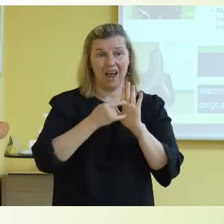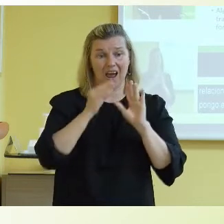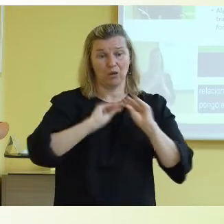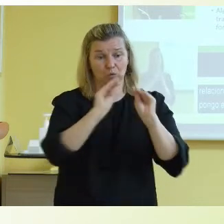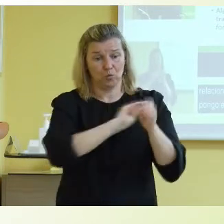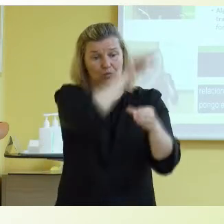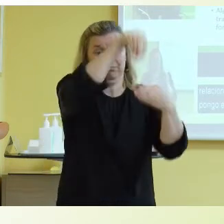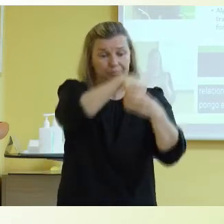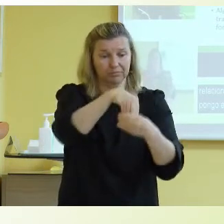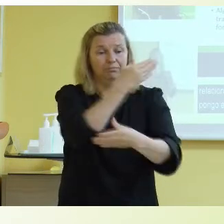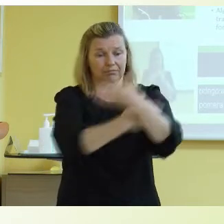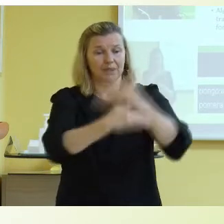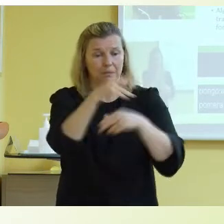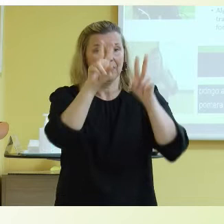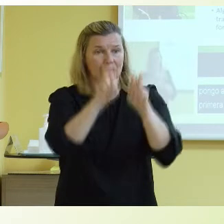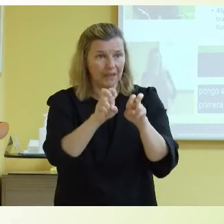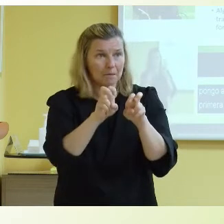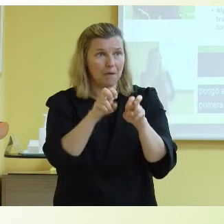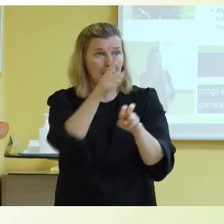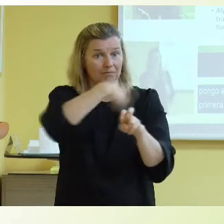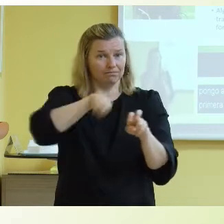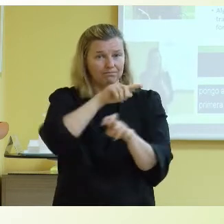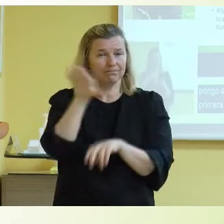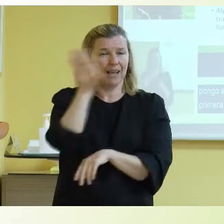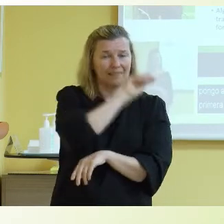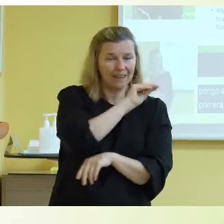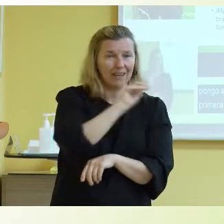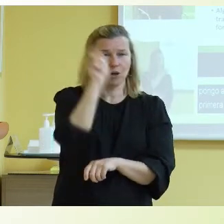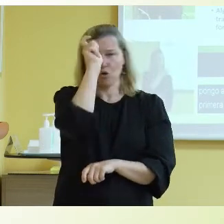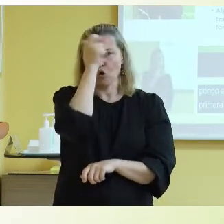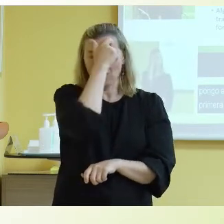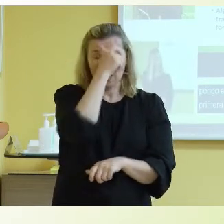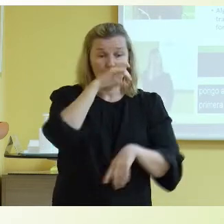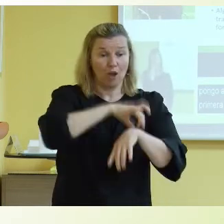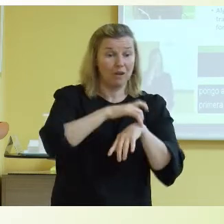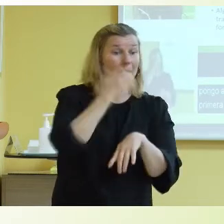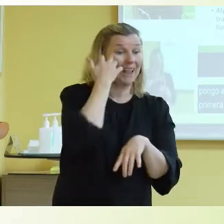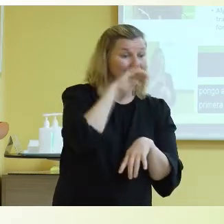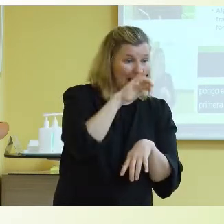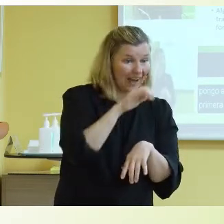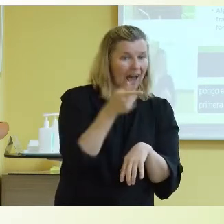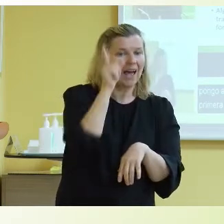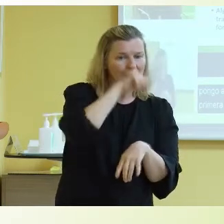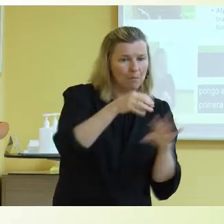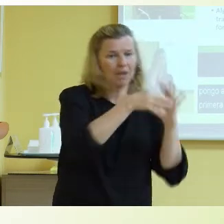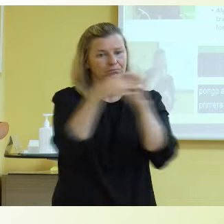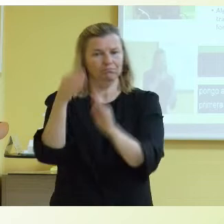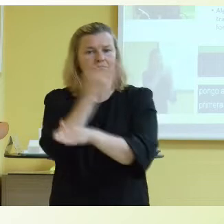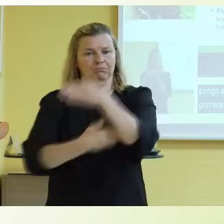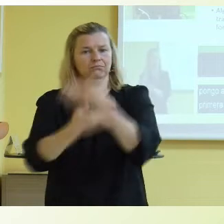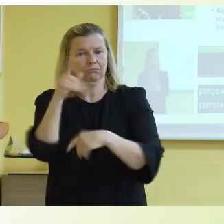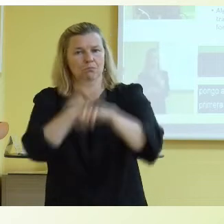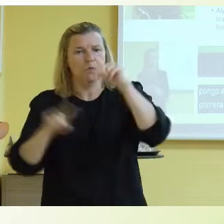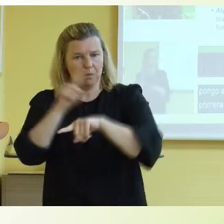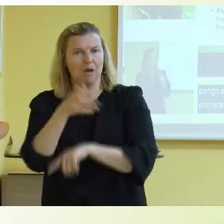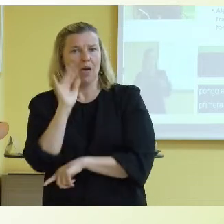y el tema de poder entender que dentro del concepto de enfermedad rara también había un problema de discapacidad